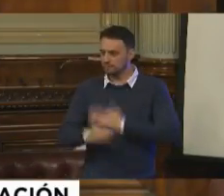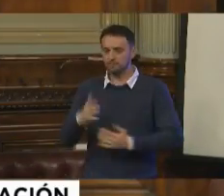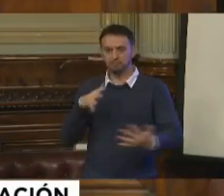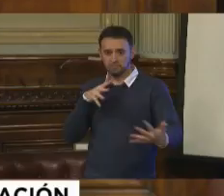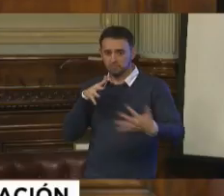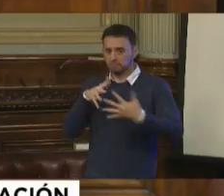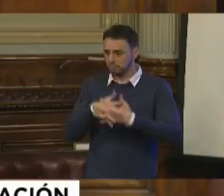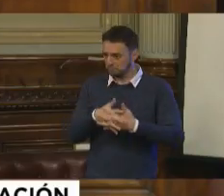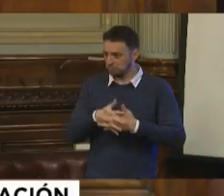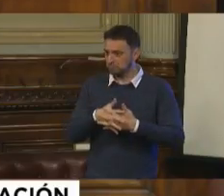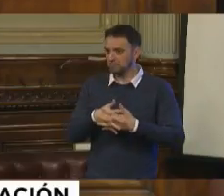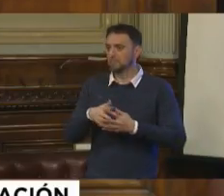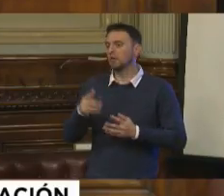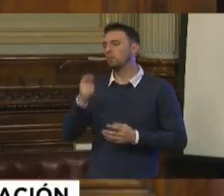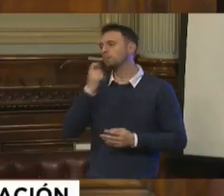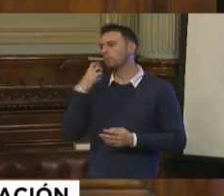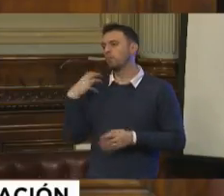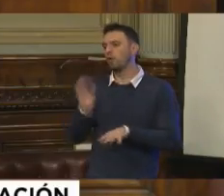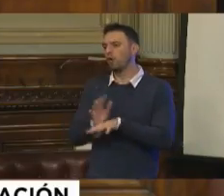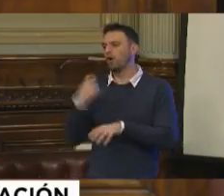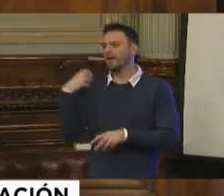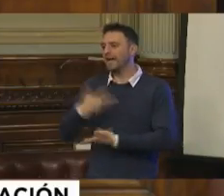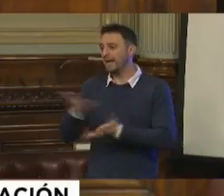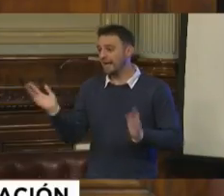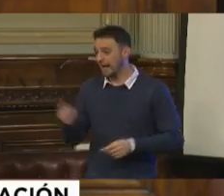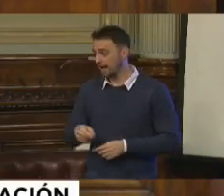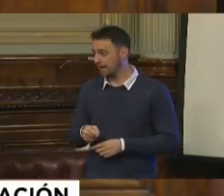de en todo caso hablando en términos